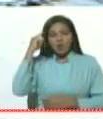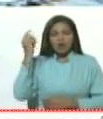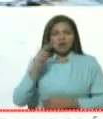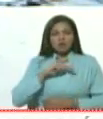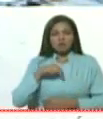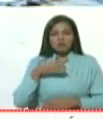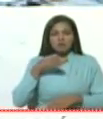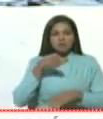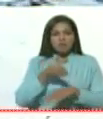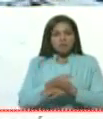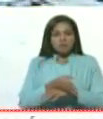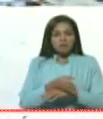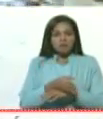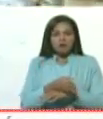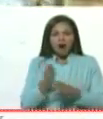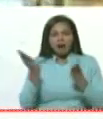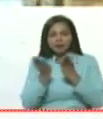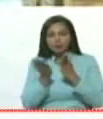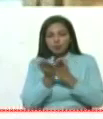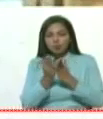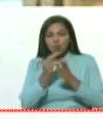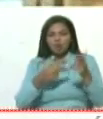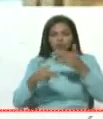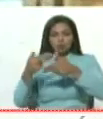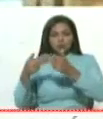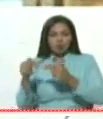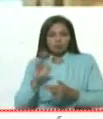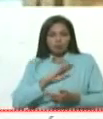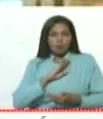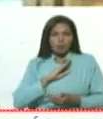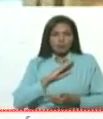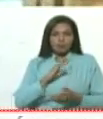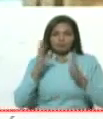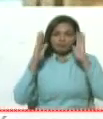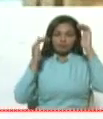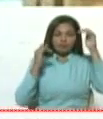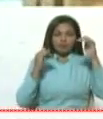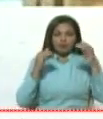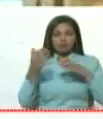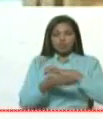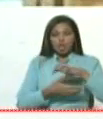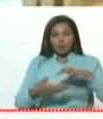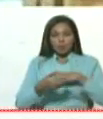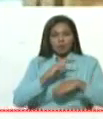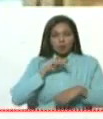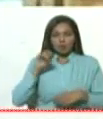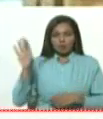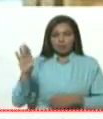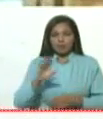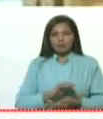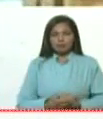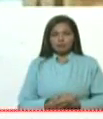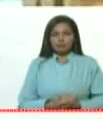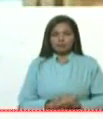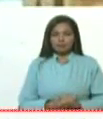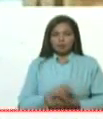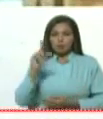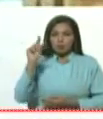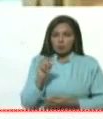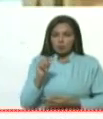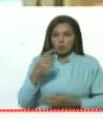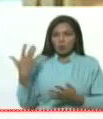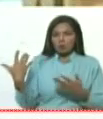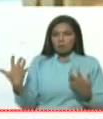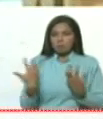dedicados al estudio, a la construcción, a la atención de los problemas de nuestro país, hay una minoría